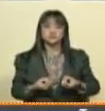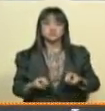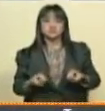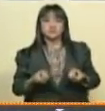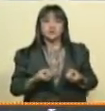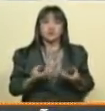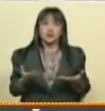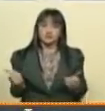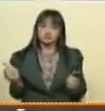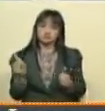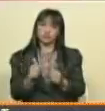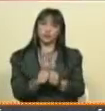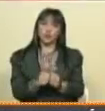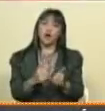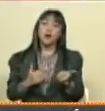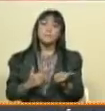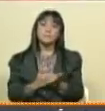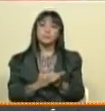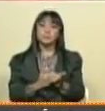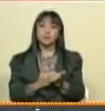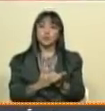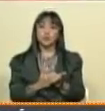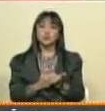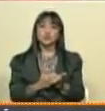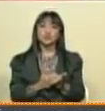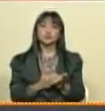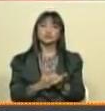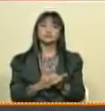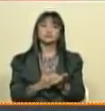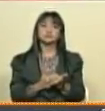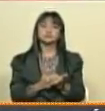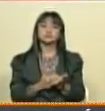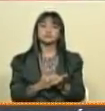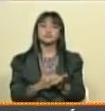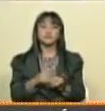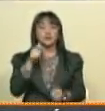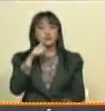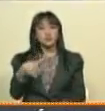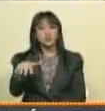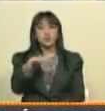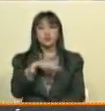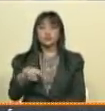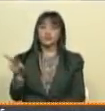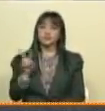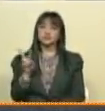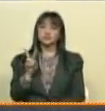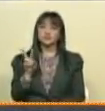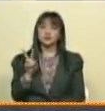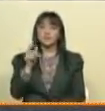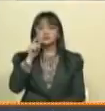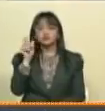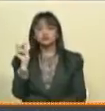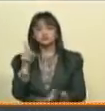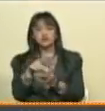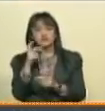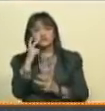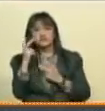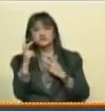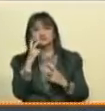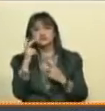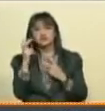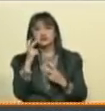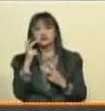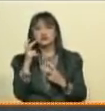el acompañamiento y el apoyo, la asistencia necesaria al pueblo venezolano y a los que nos visitan más